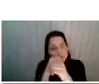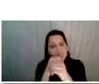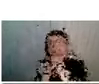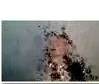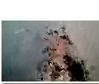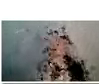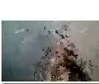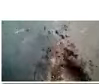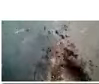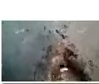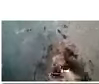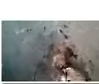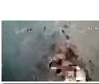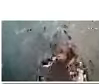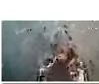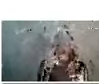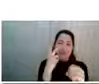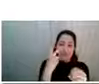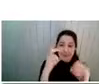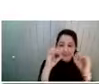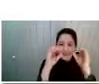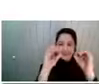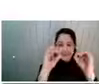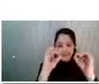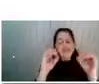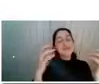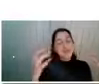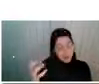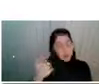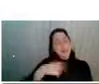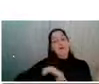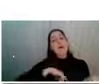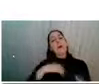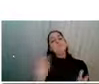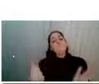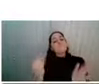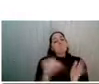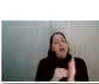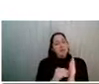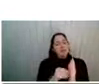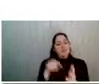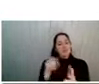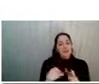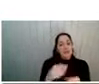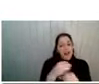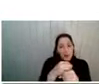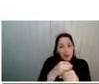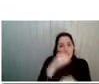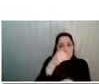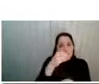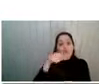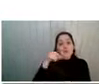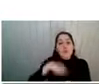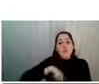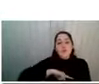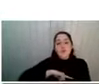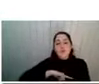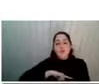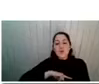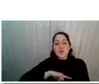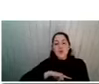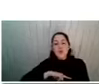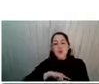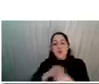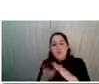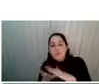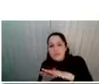a los ojos. Entonces, nosotros tenemos que tomar ese tubito, tomar una pequeña alícuota y cargarlo en lo que se llama un gel